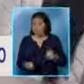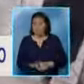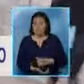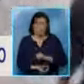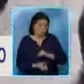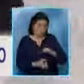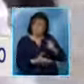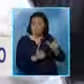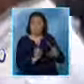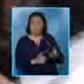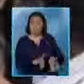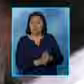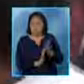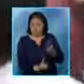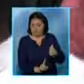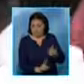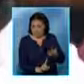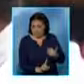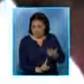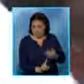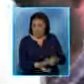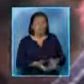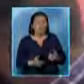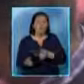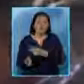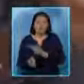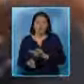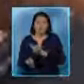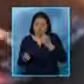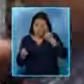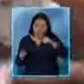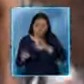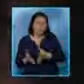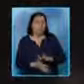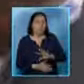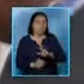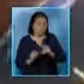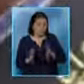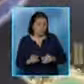patrimonio en la modalidad de extorsión y asociación ilícita para delinquir como banda criminal.